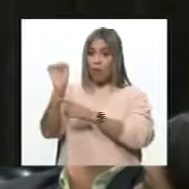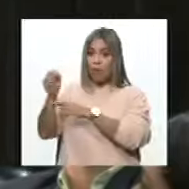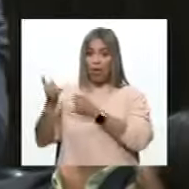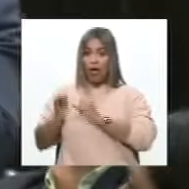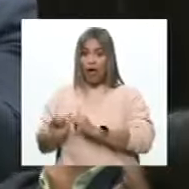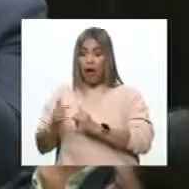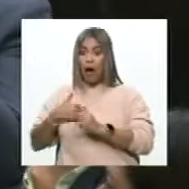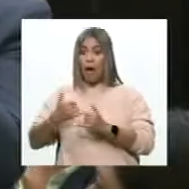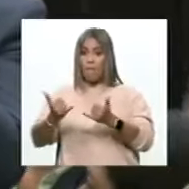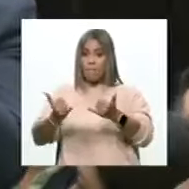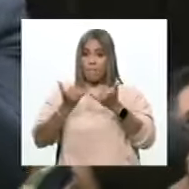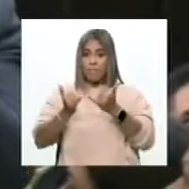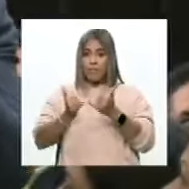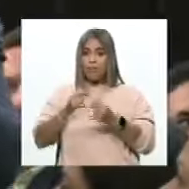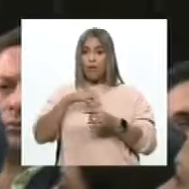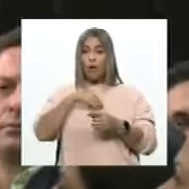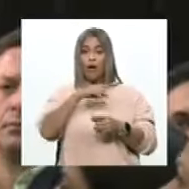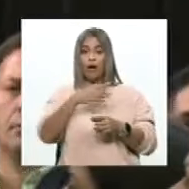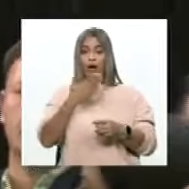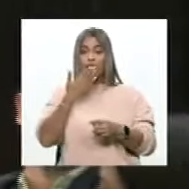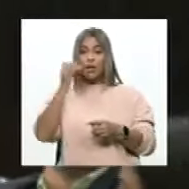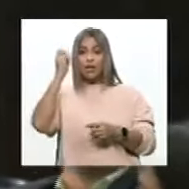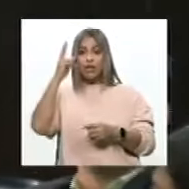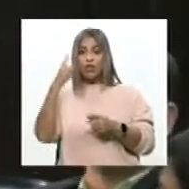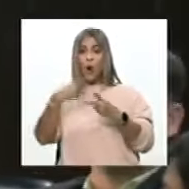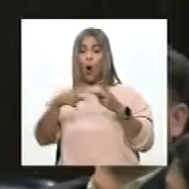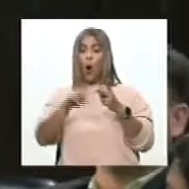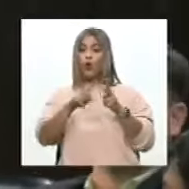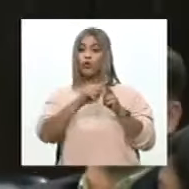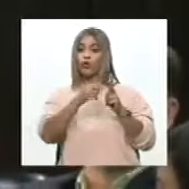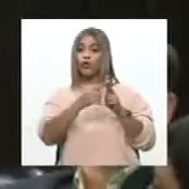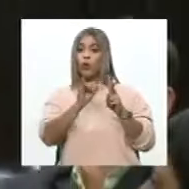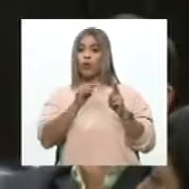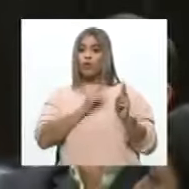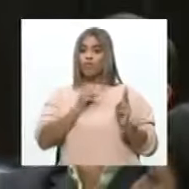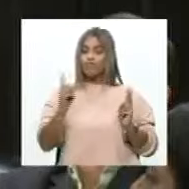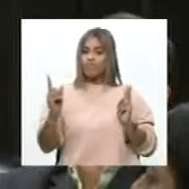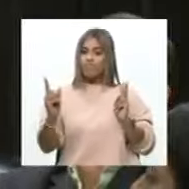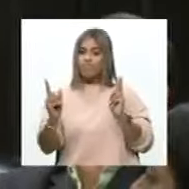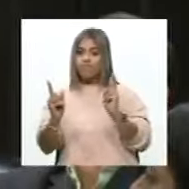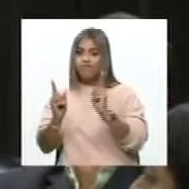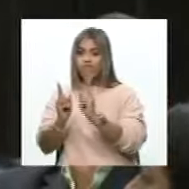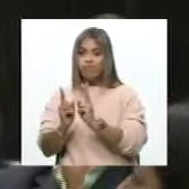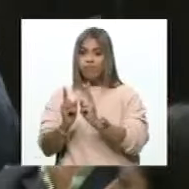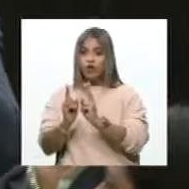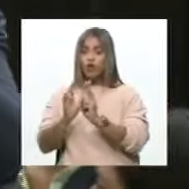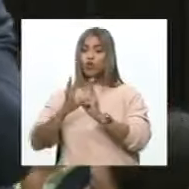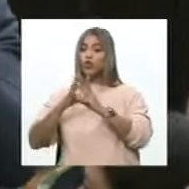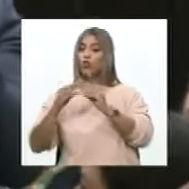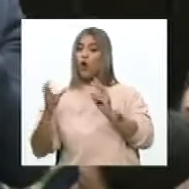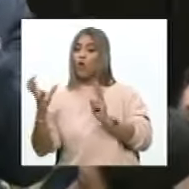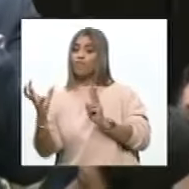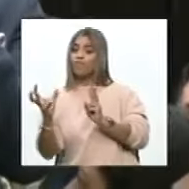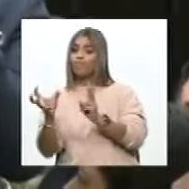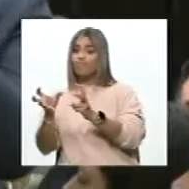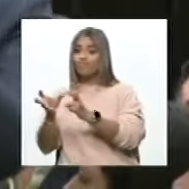el propio Huaycaipuro junto con Terepaima los emboscó a toda la comisión que